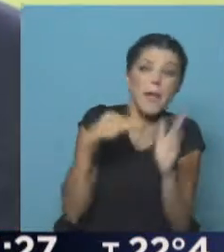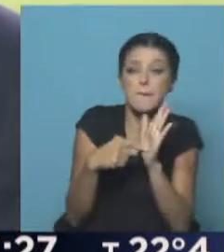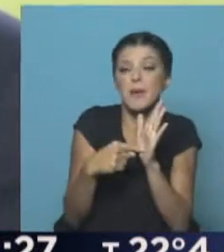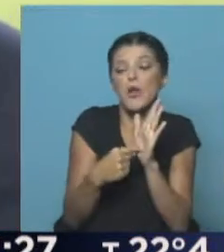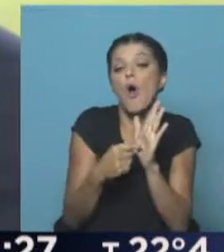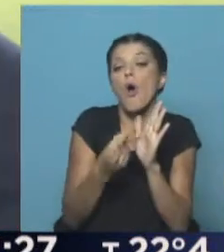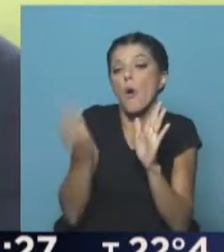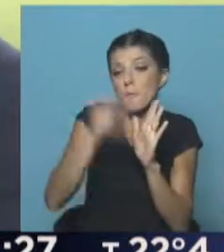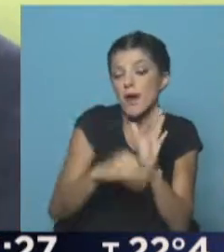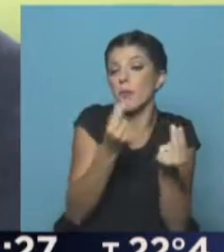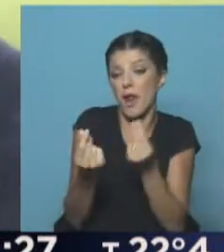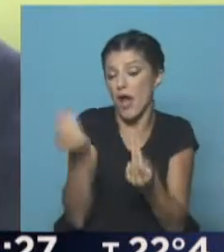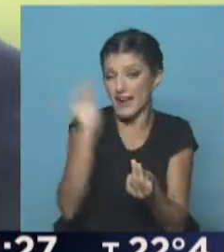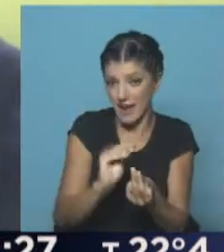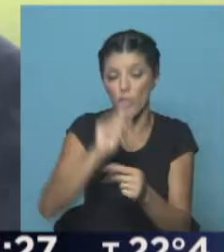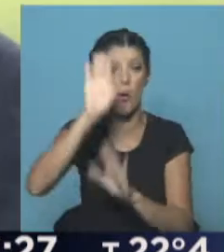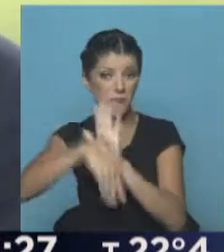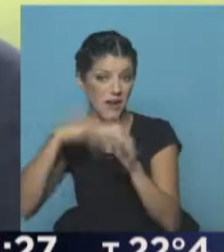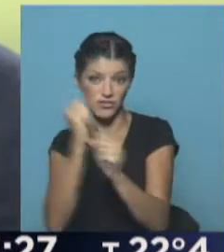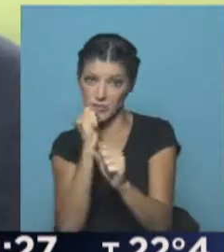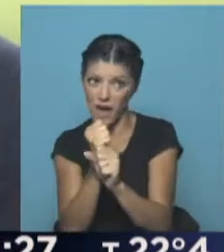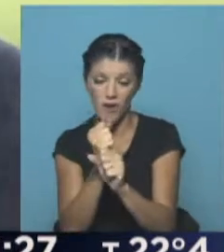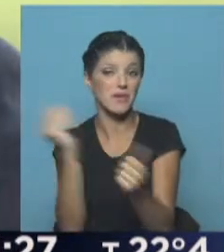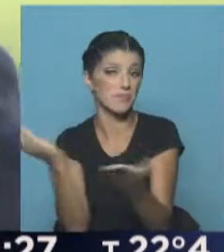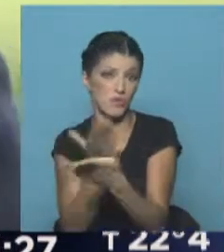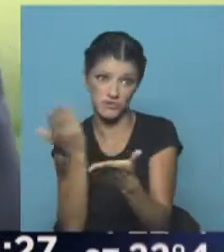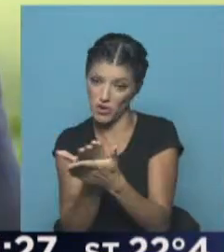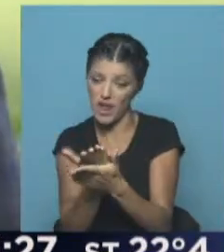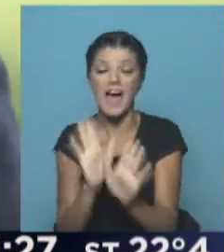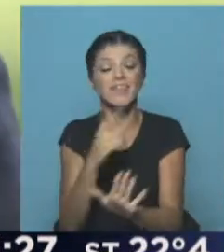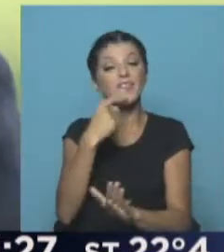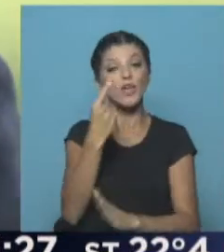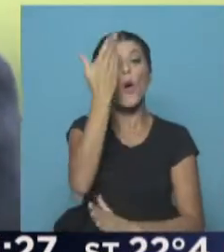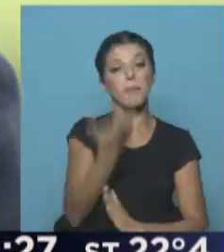agregado en nuestra economía, menos trabajo y producción, sostuvo el funcionario.